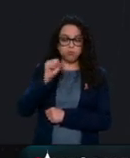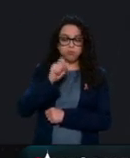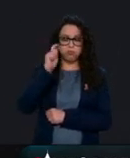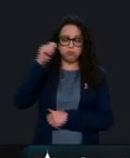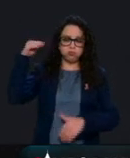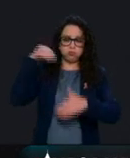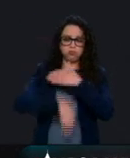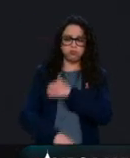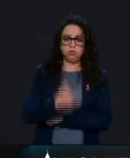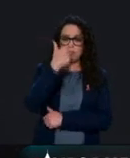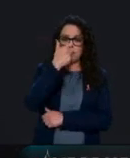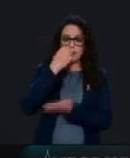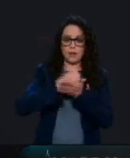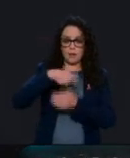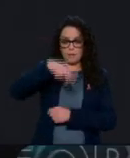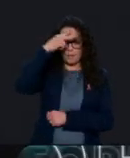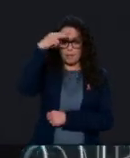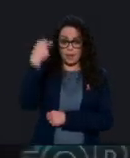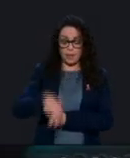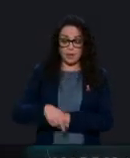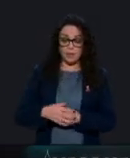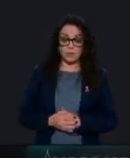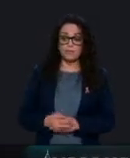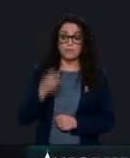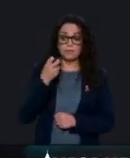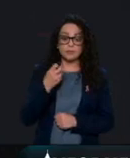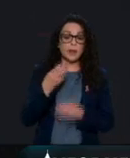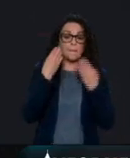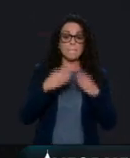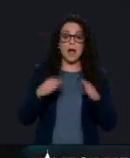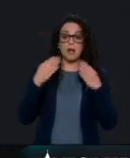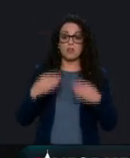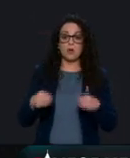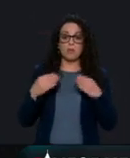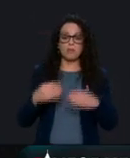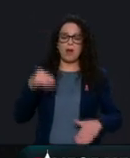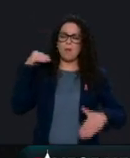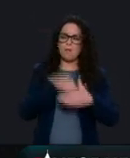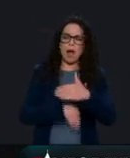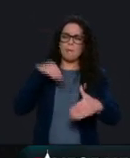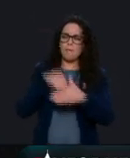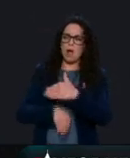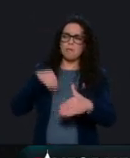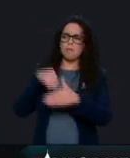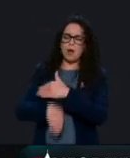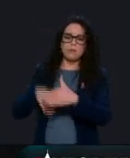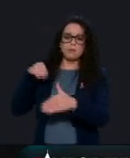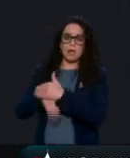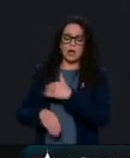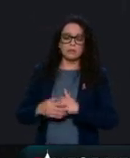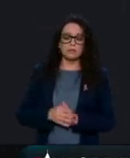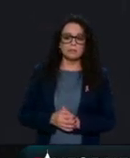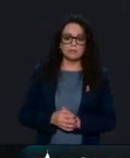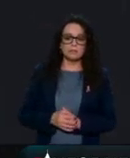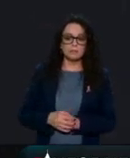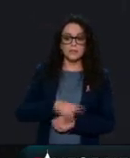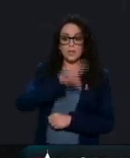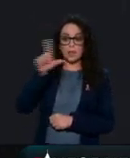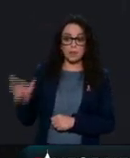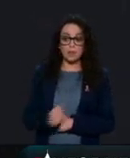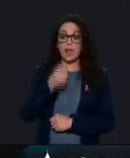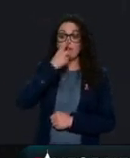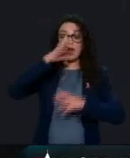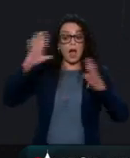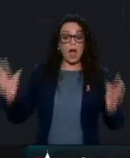aquel año, y esto ocasionó la quiebra de varios bancos. Posteriormente vino lo que se conoce como el